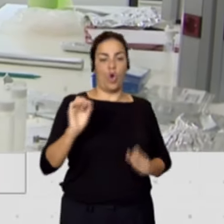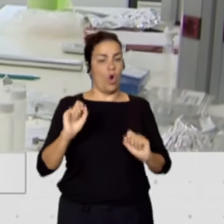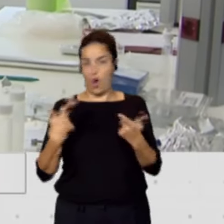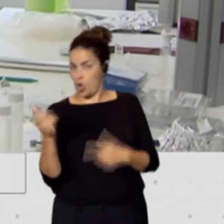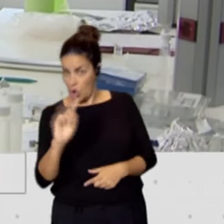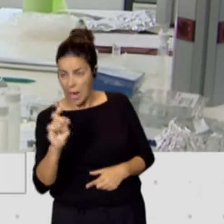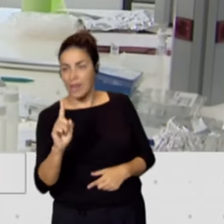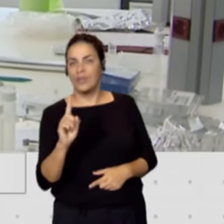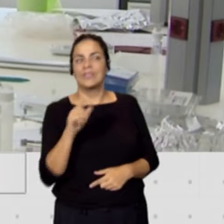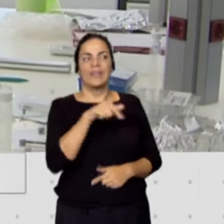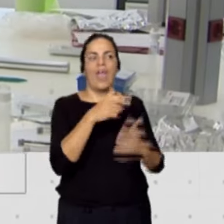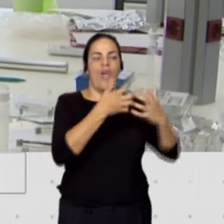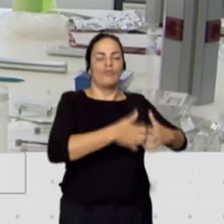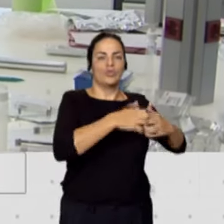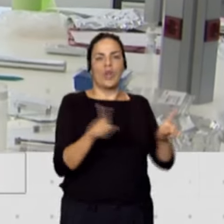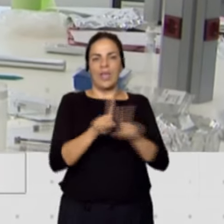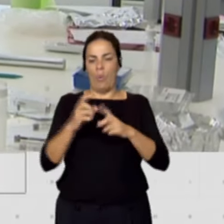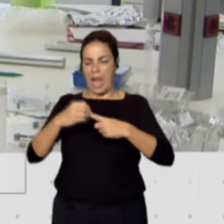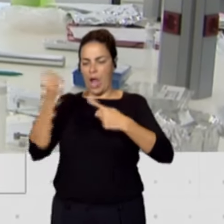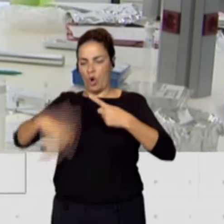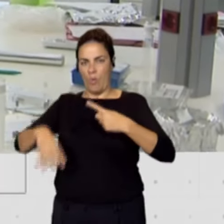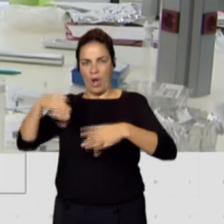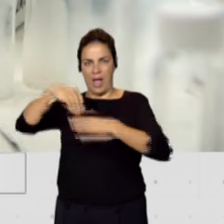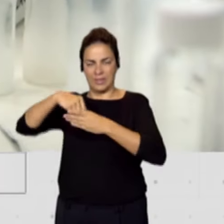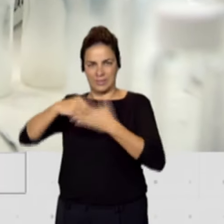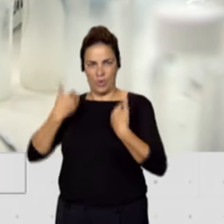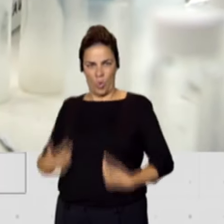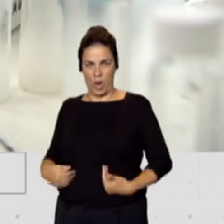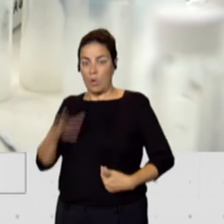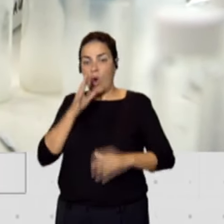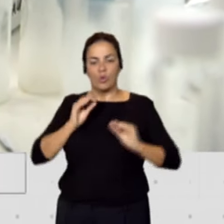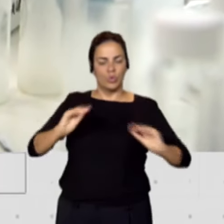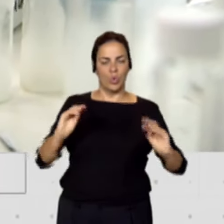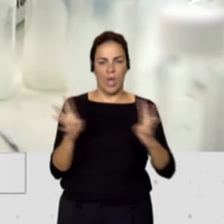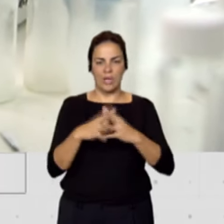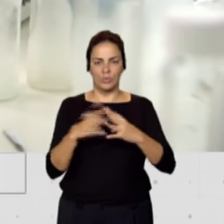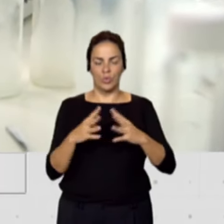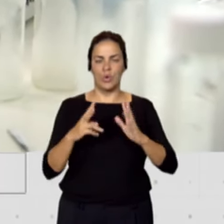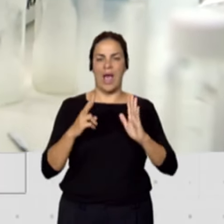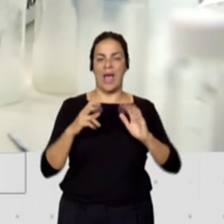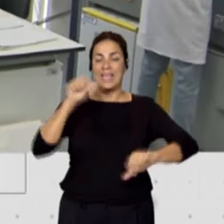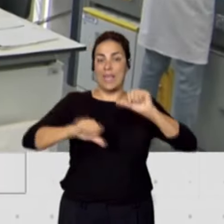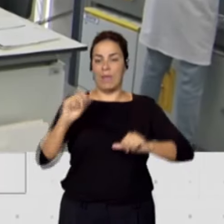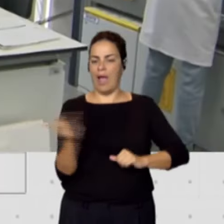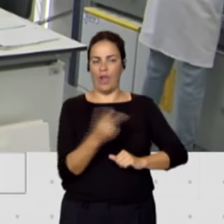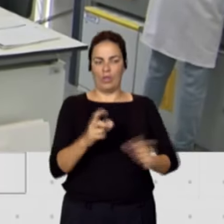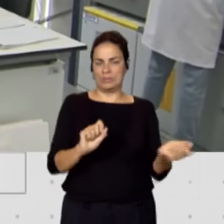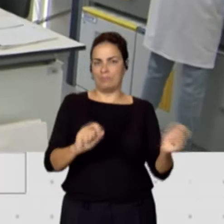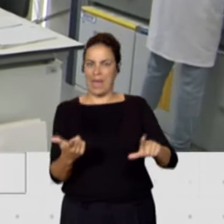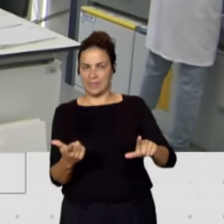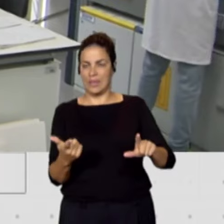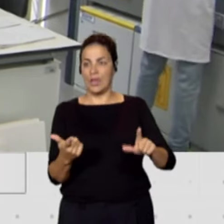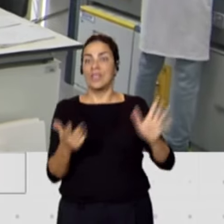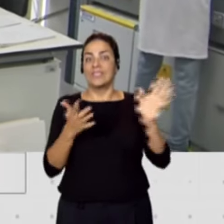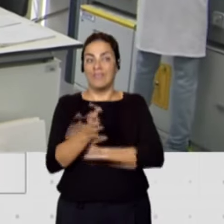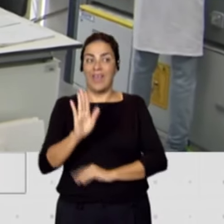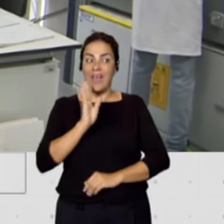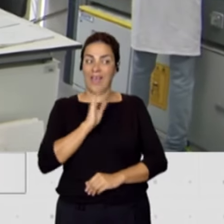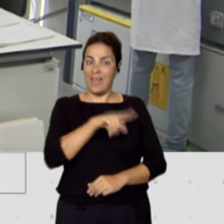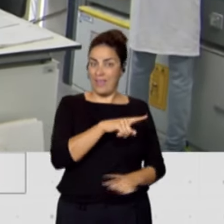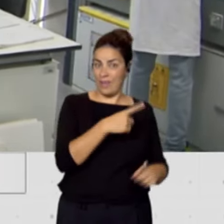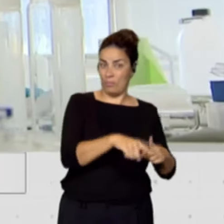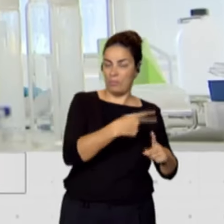que las hormonas que tenemos en nuestro cuerpo porque tienen pues una estructura química que es muy similar y por tanto pues pueden modificar todos aquellos